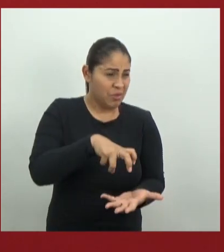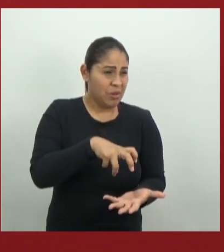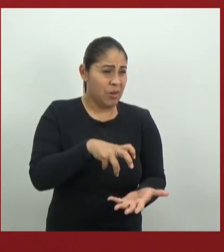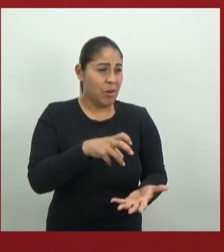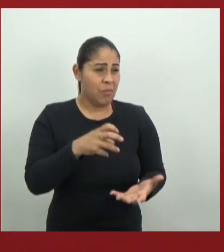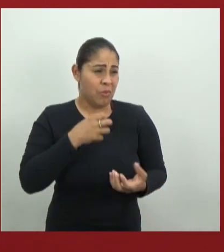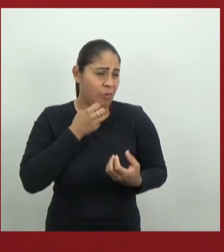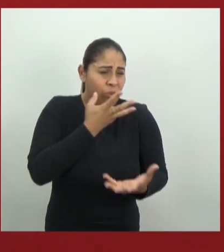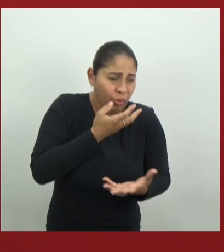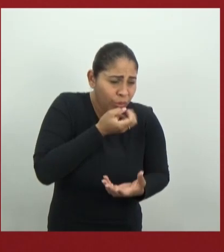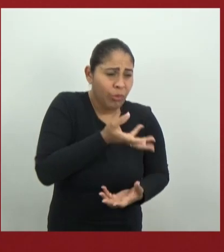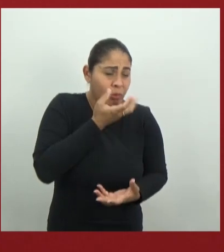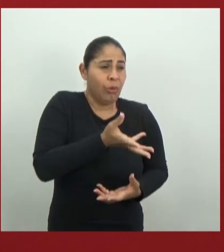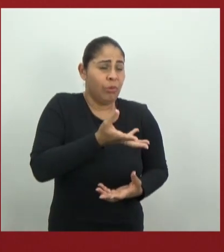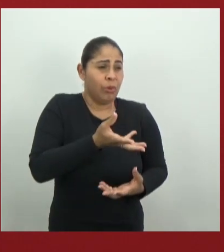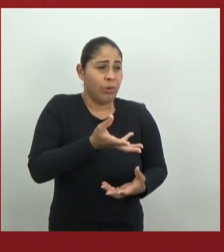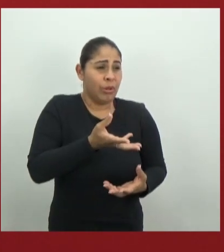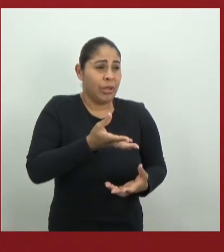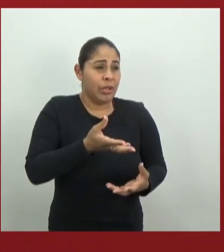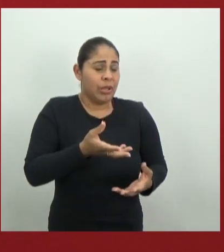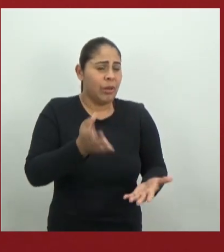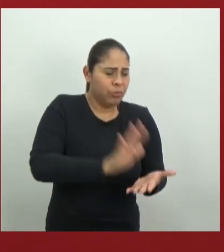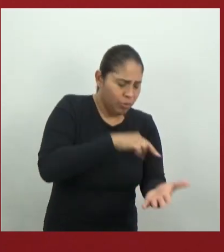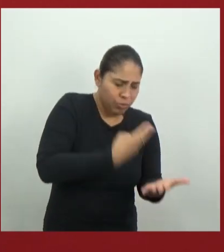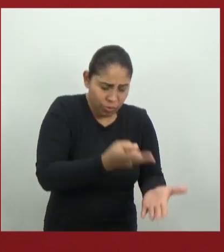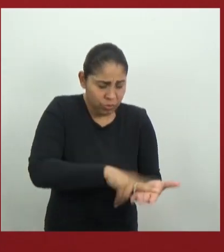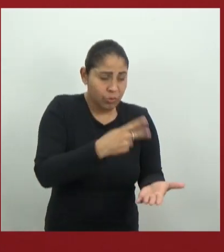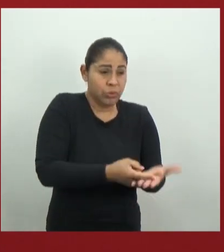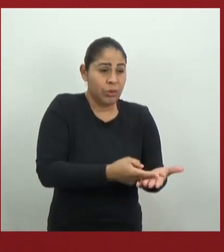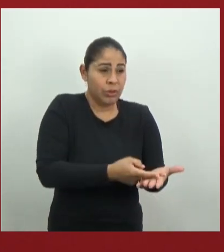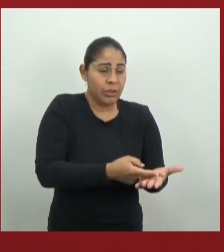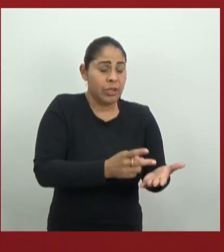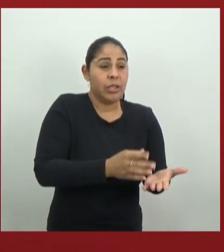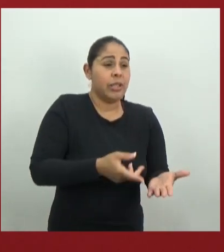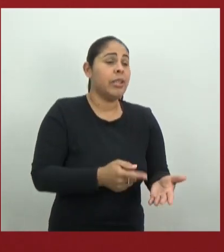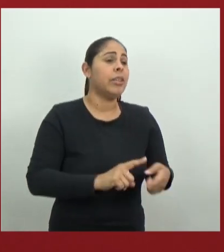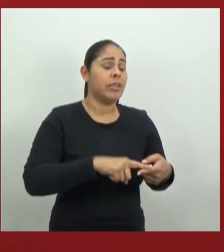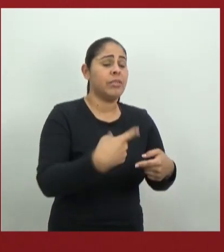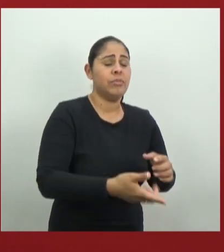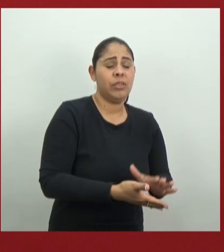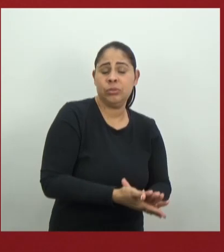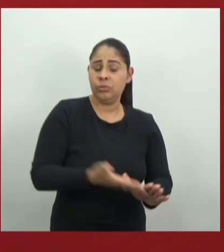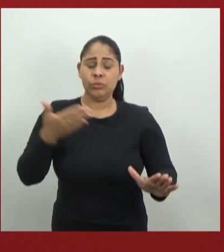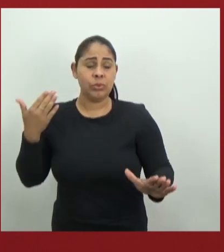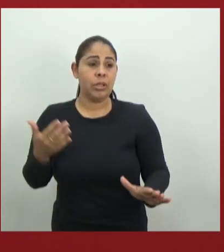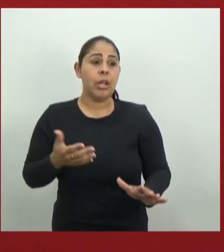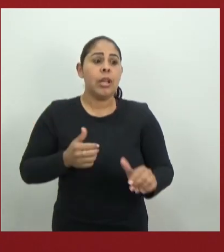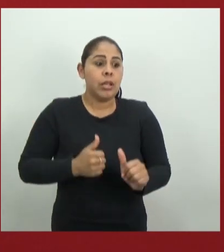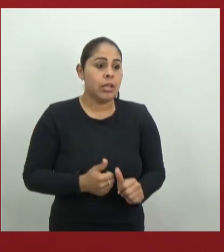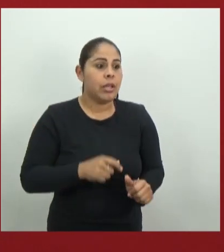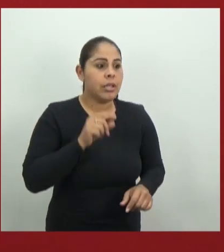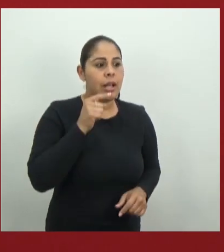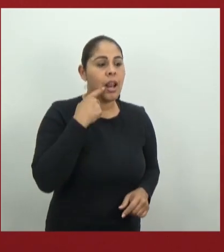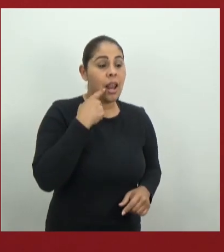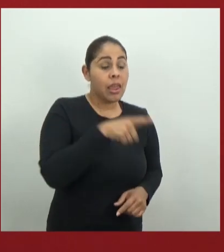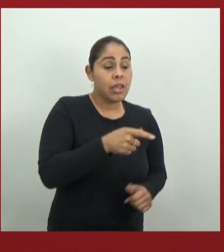estropeándole, a duras penas se aparta de él. Y rogué a tus discípulos que le echasen fuera, y no